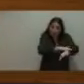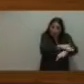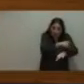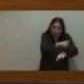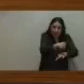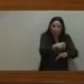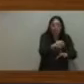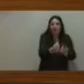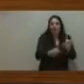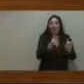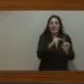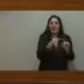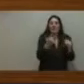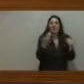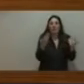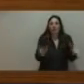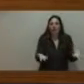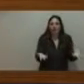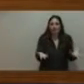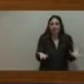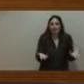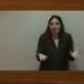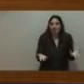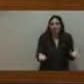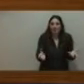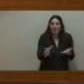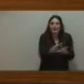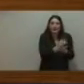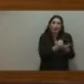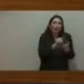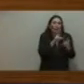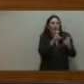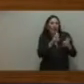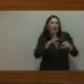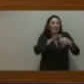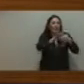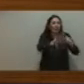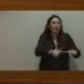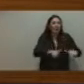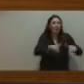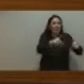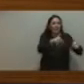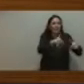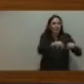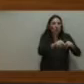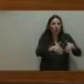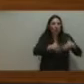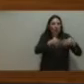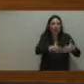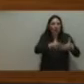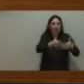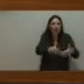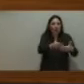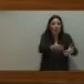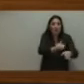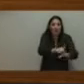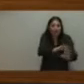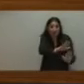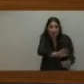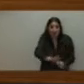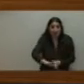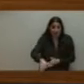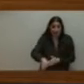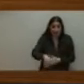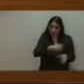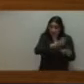al límite todo lo que es la cuestión de residuos para al final tener que